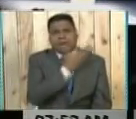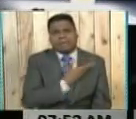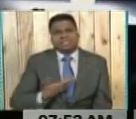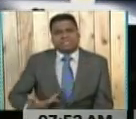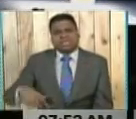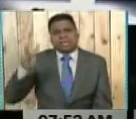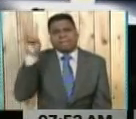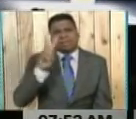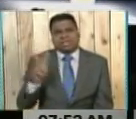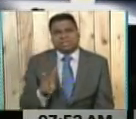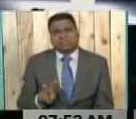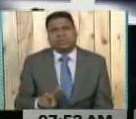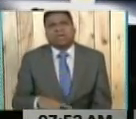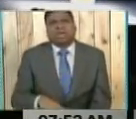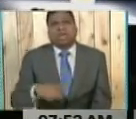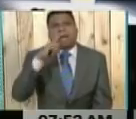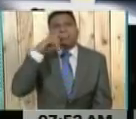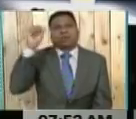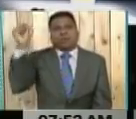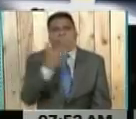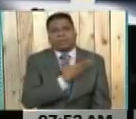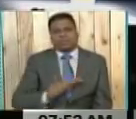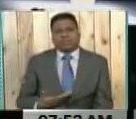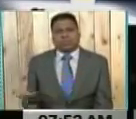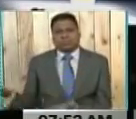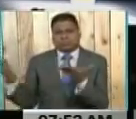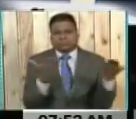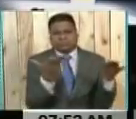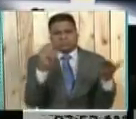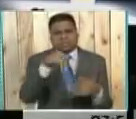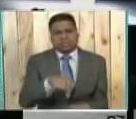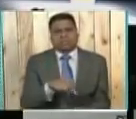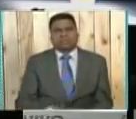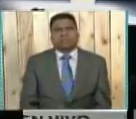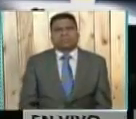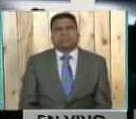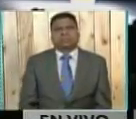señor Nicolás Maduro, al podio, por favor.